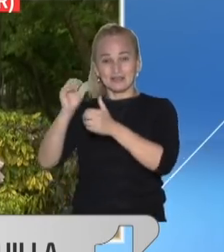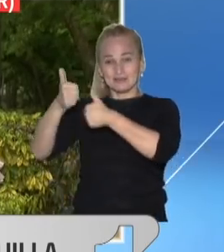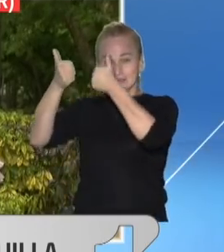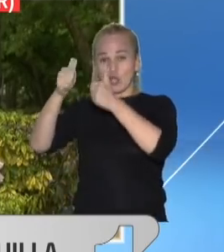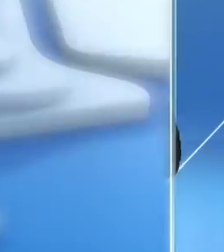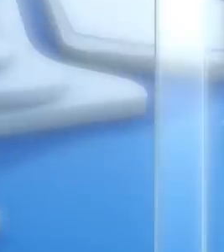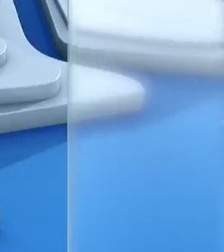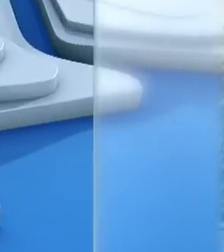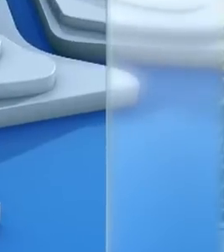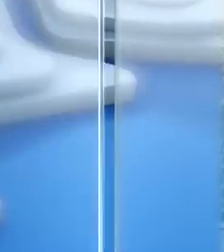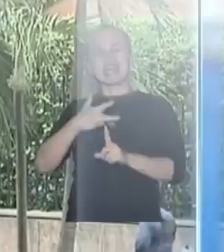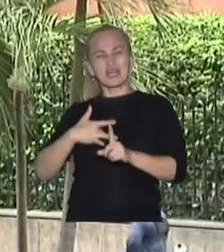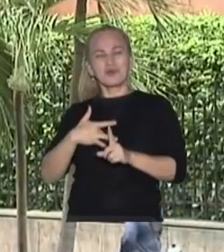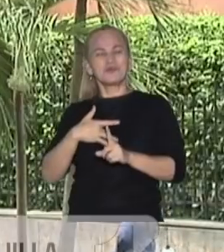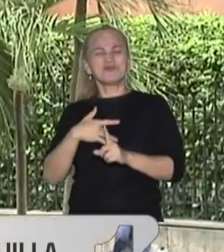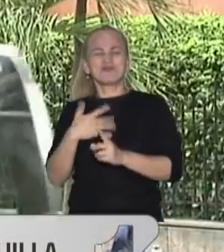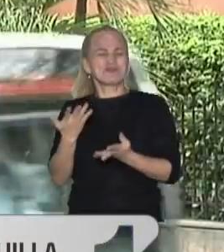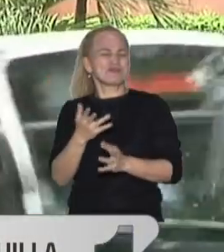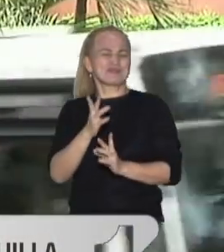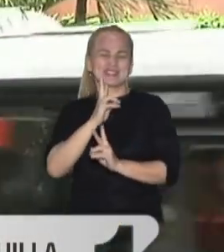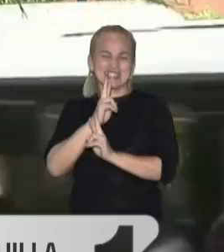salud?